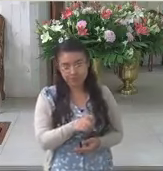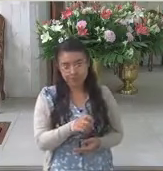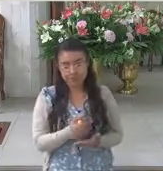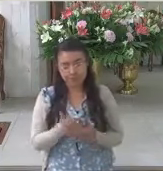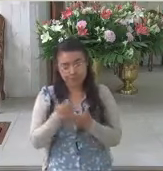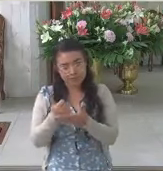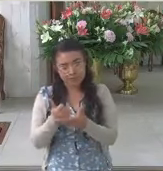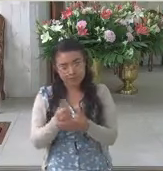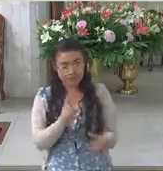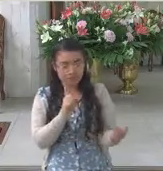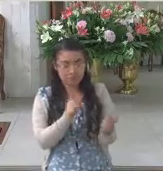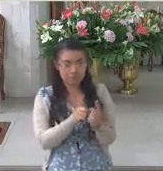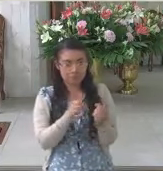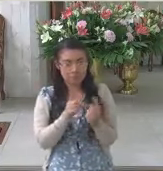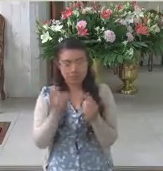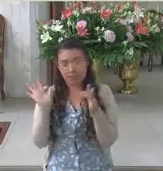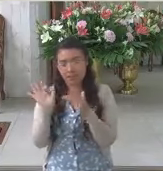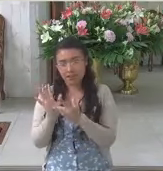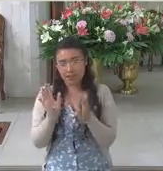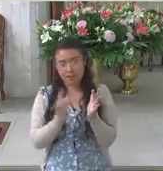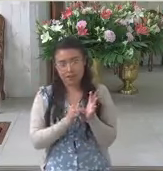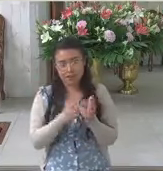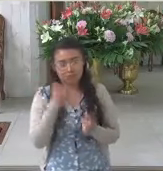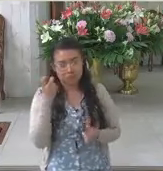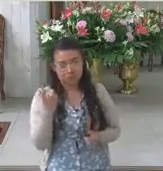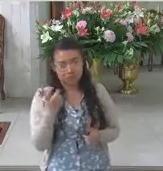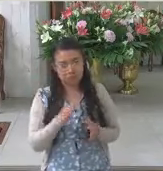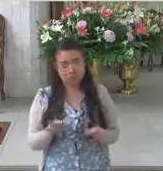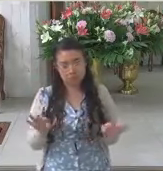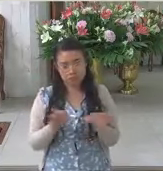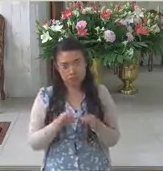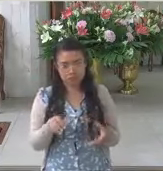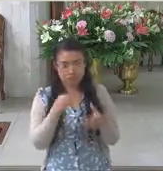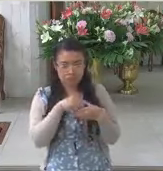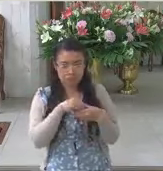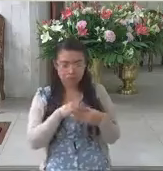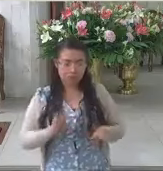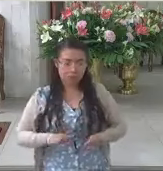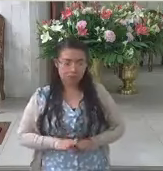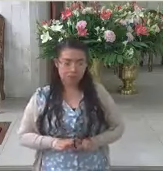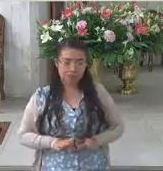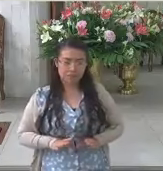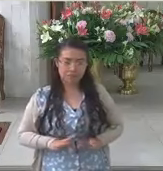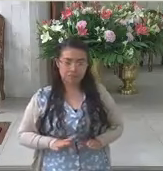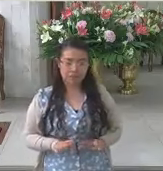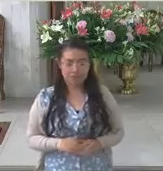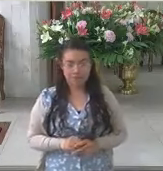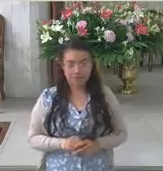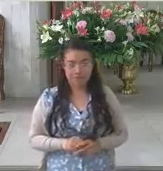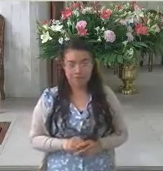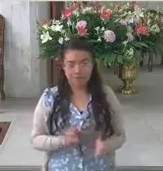y debilidades Por qué Porque también Estamos en guerra contra el